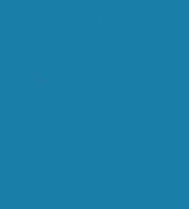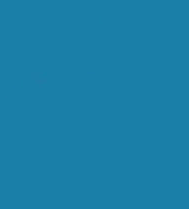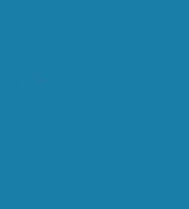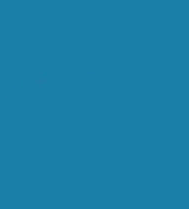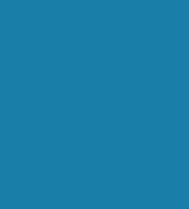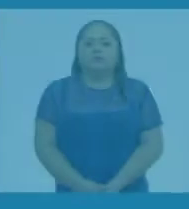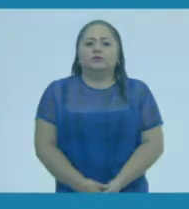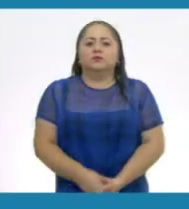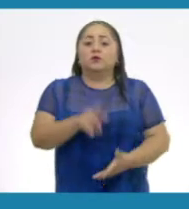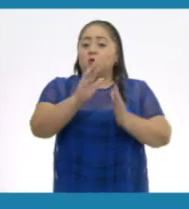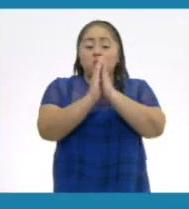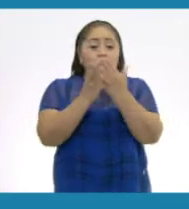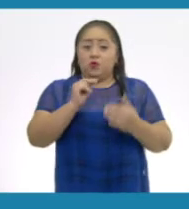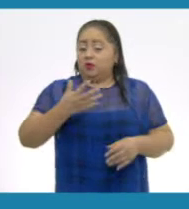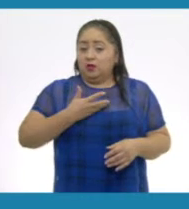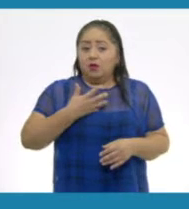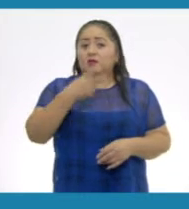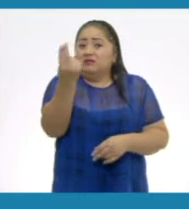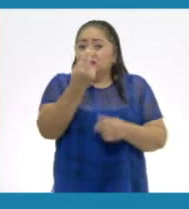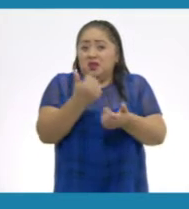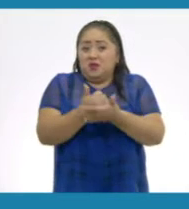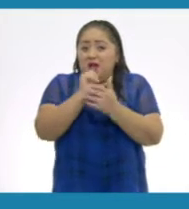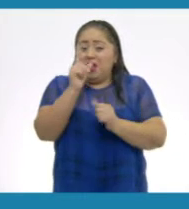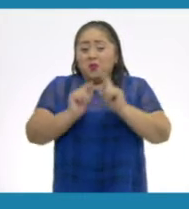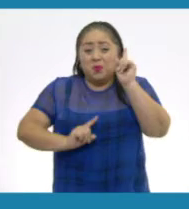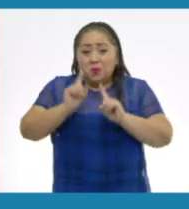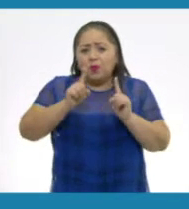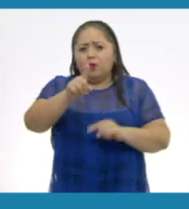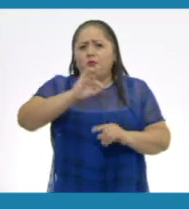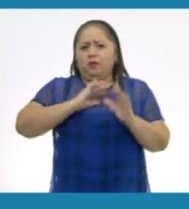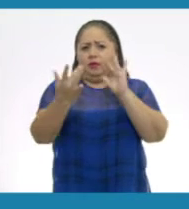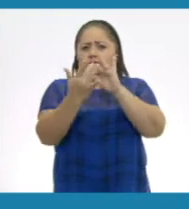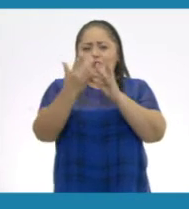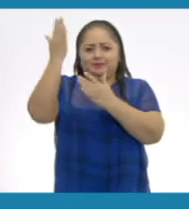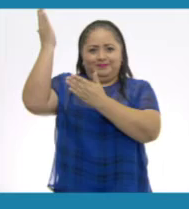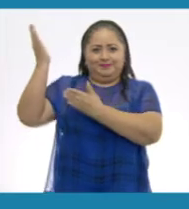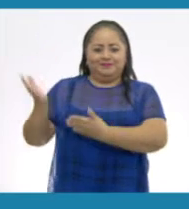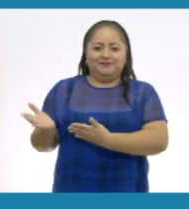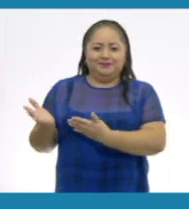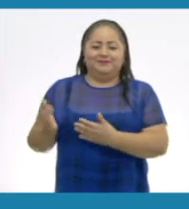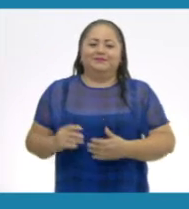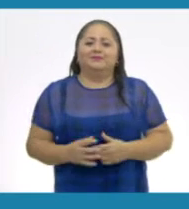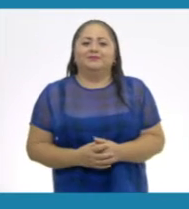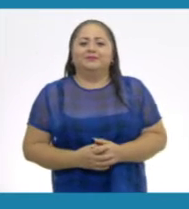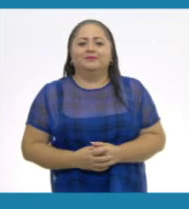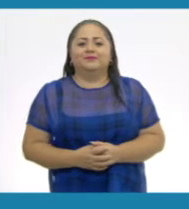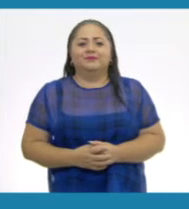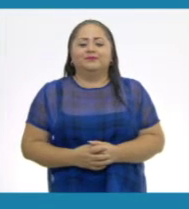Si no tienes el libro de texto o necesitas ayuda para resolver tus dudas, contáctanos.